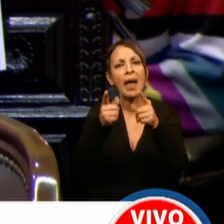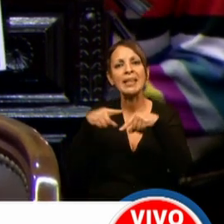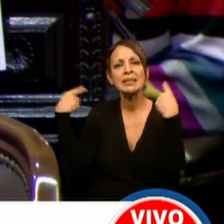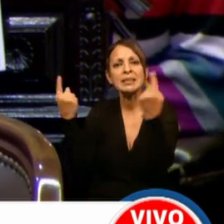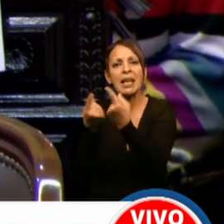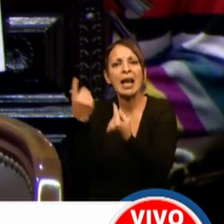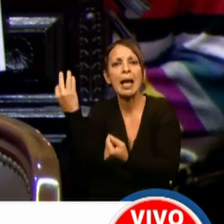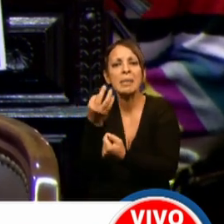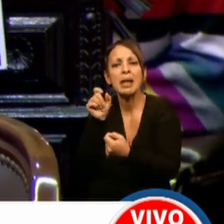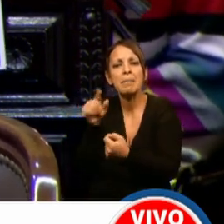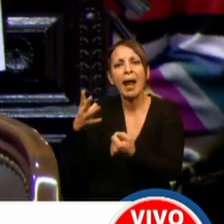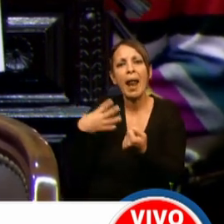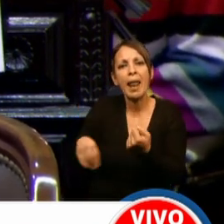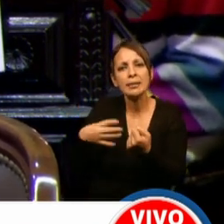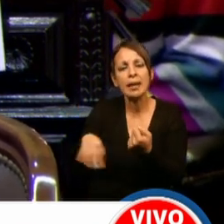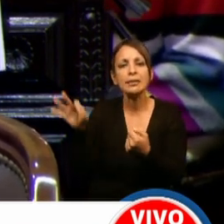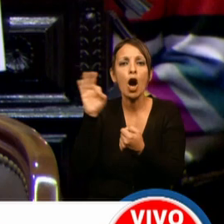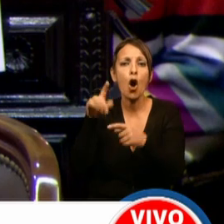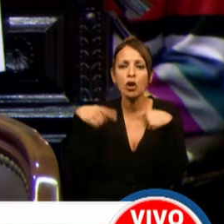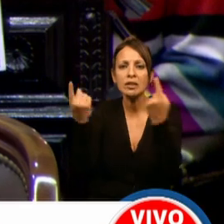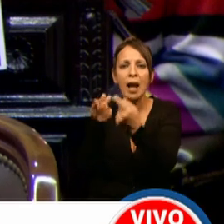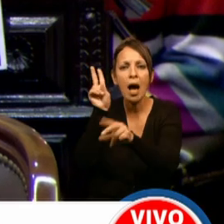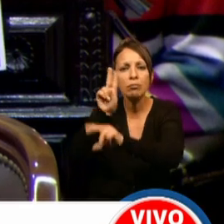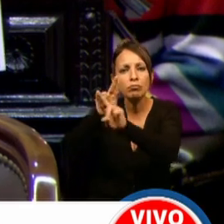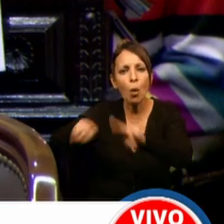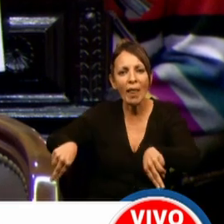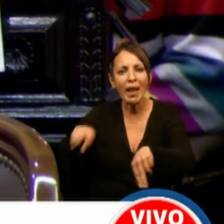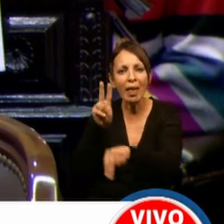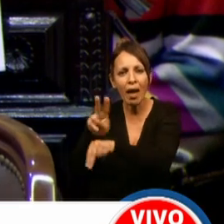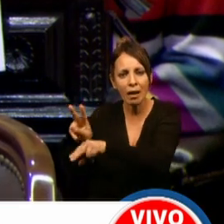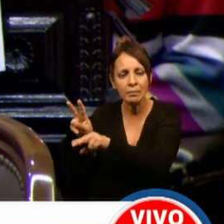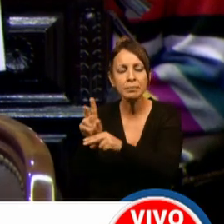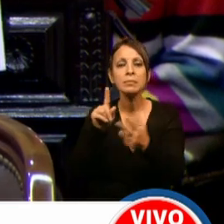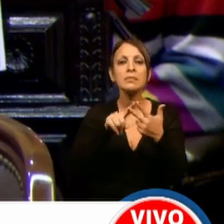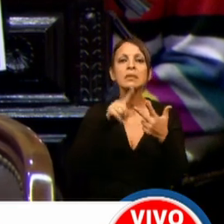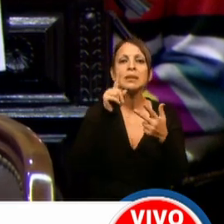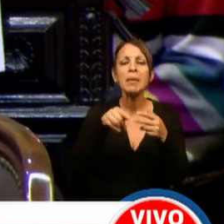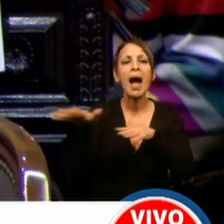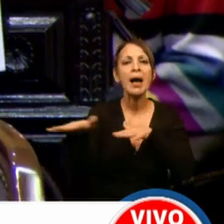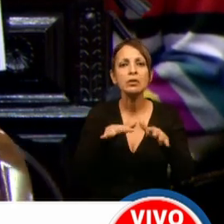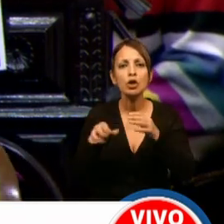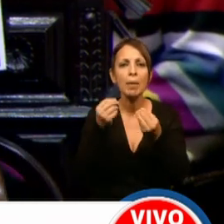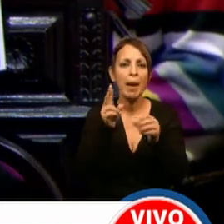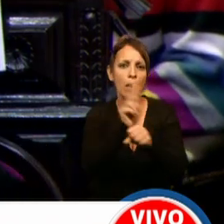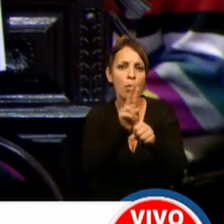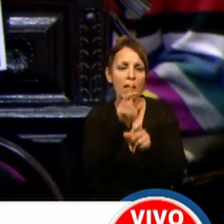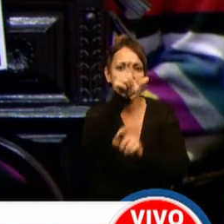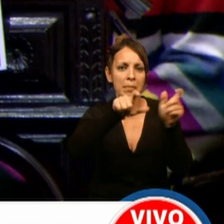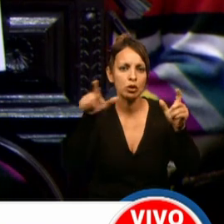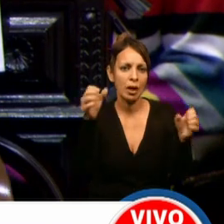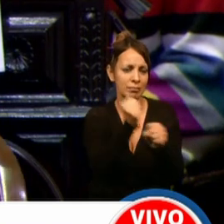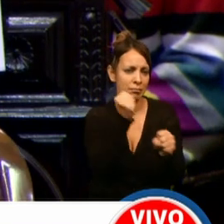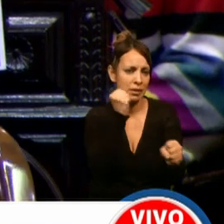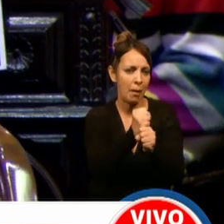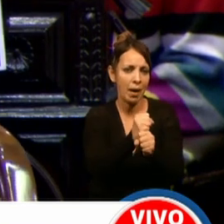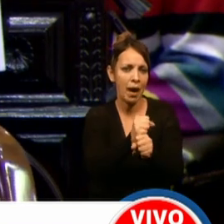los centros de cuidado infantil y acciones para apoyar la distribución de tareas de cuidado de las personas trabajadoras me